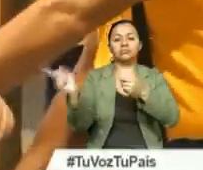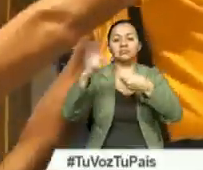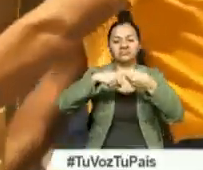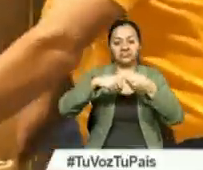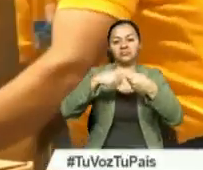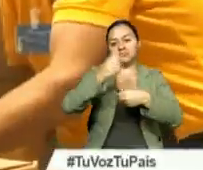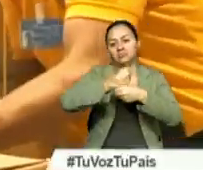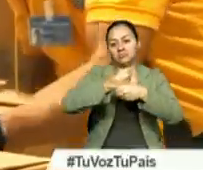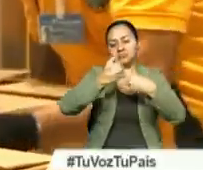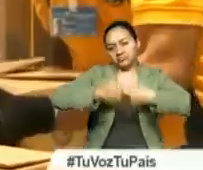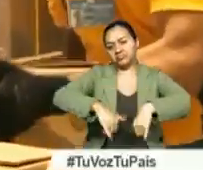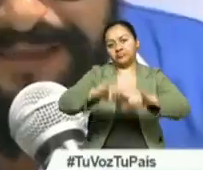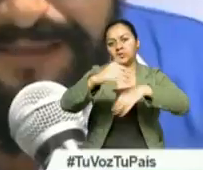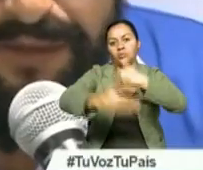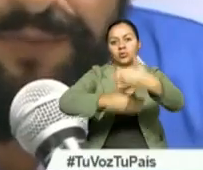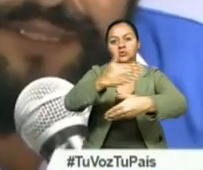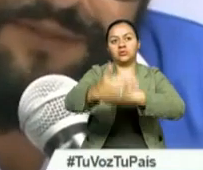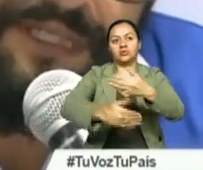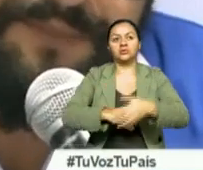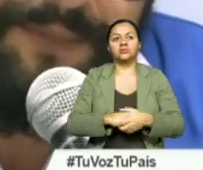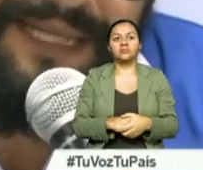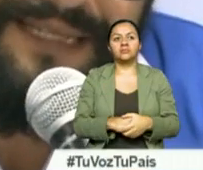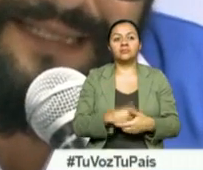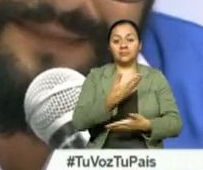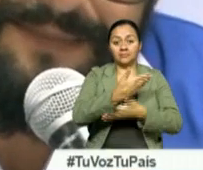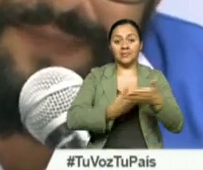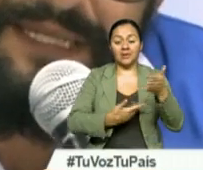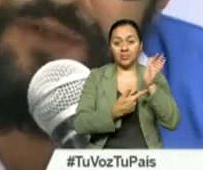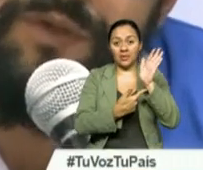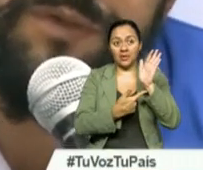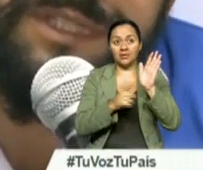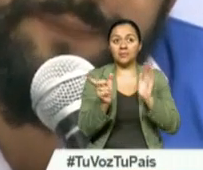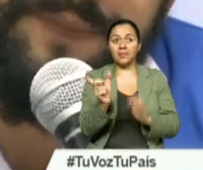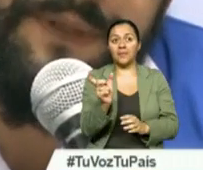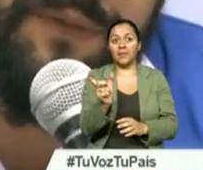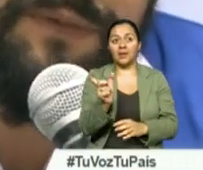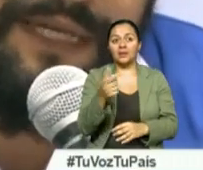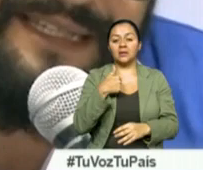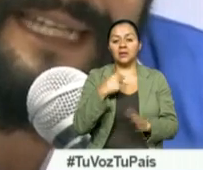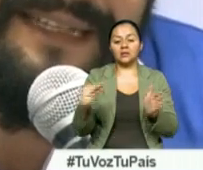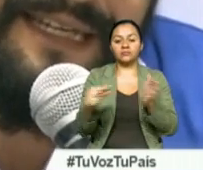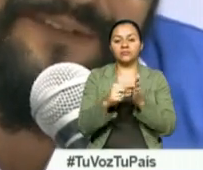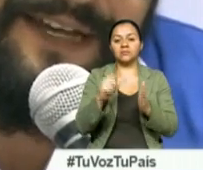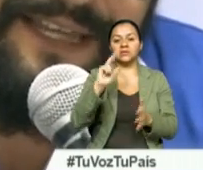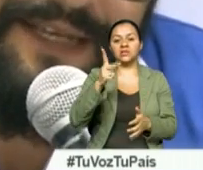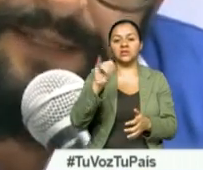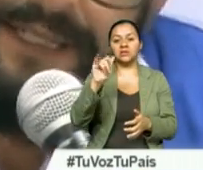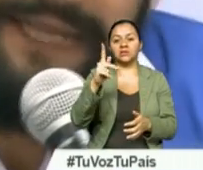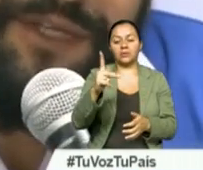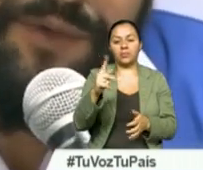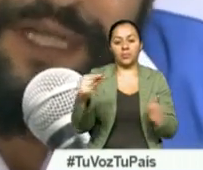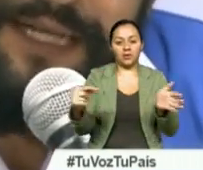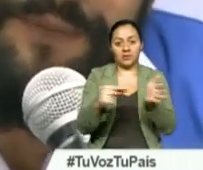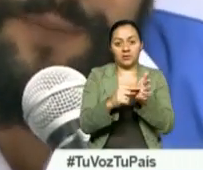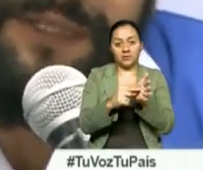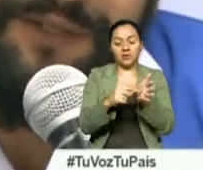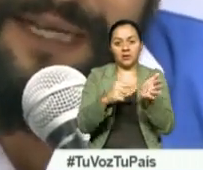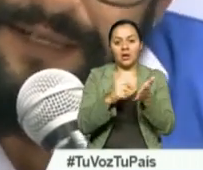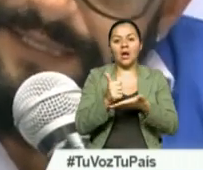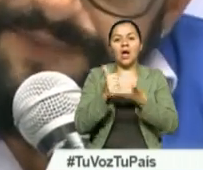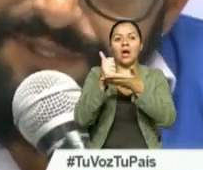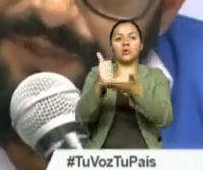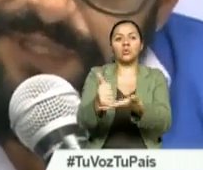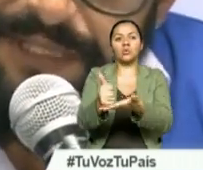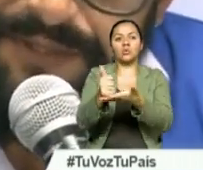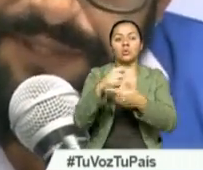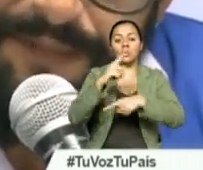para cumplir con este proceso. Los paquetes de documentos y las papeletas vienen con un chip, una etiqueta RFID. Ayuda el momento